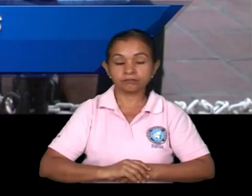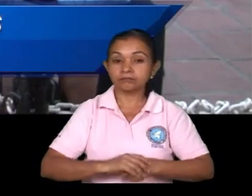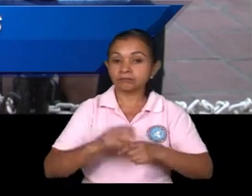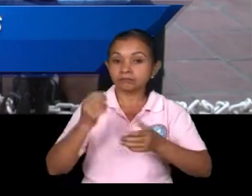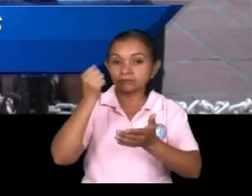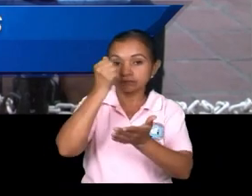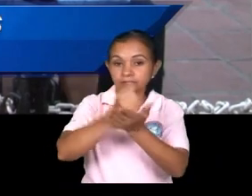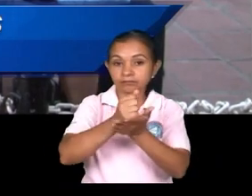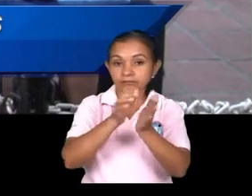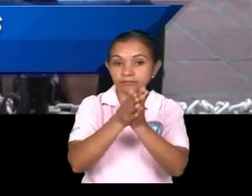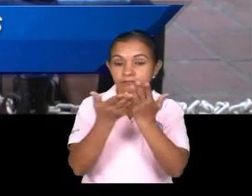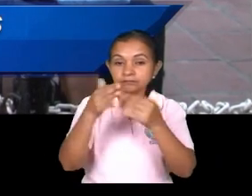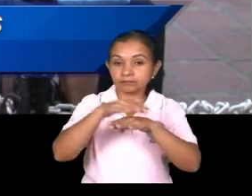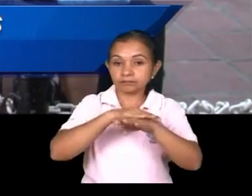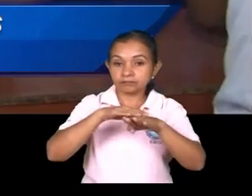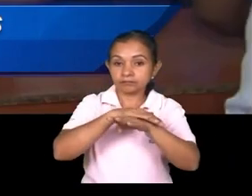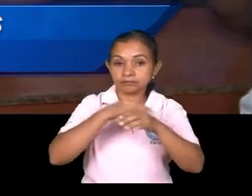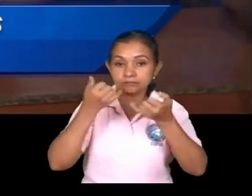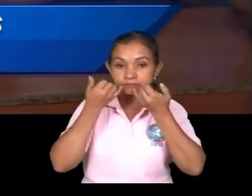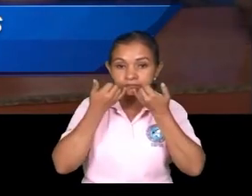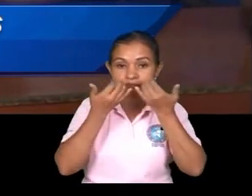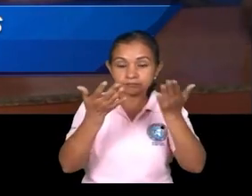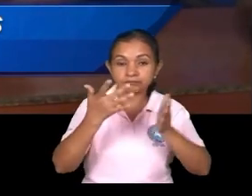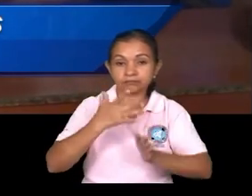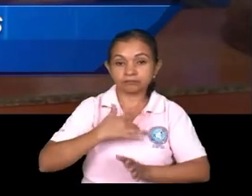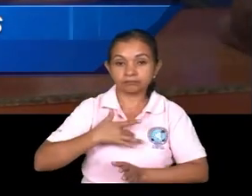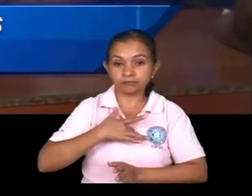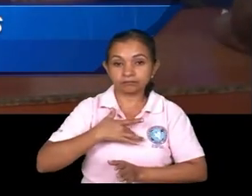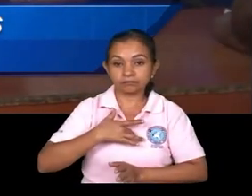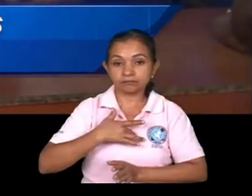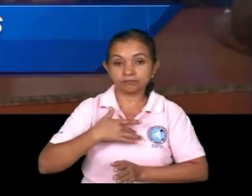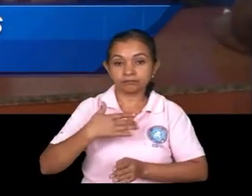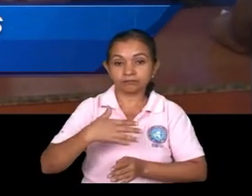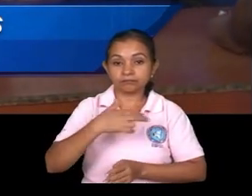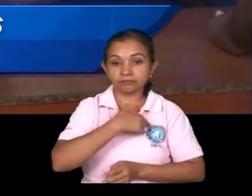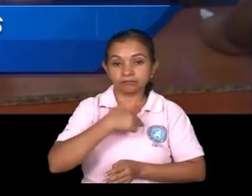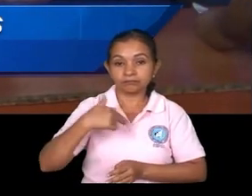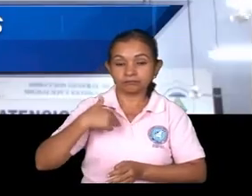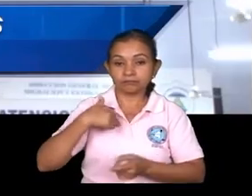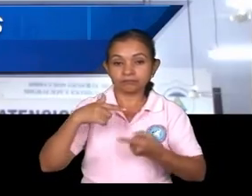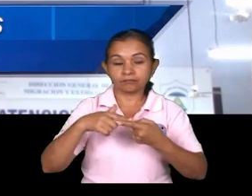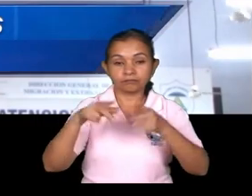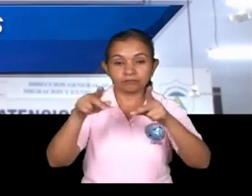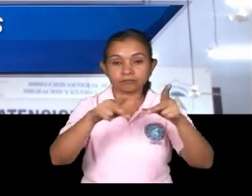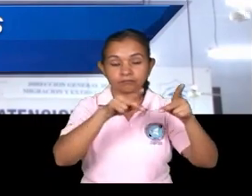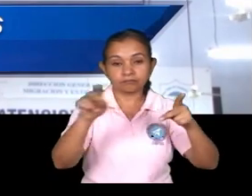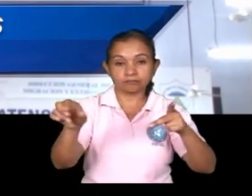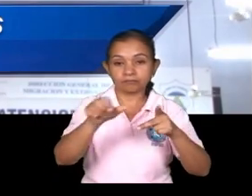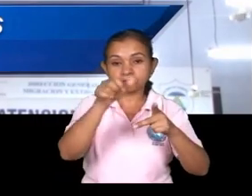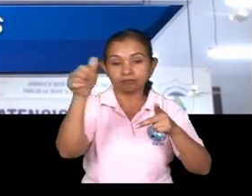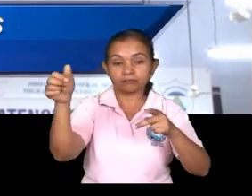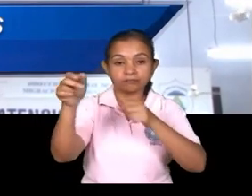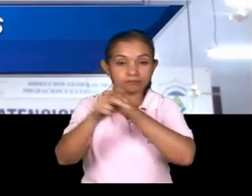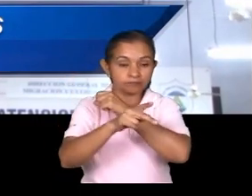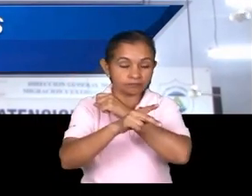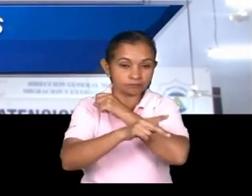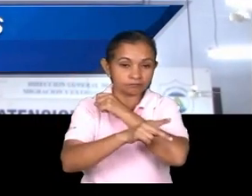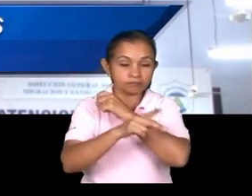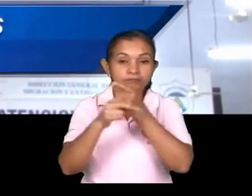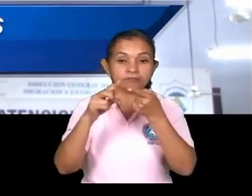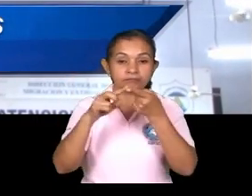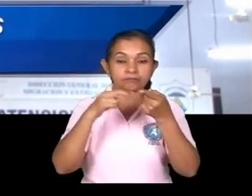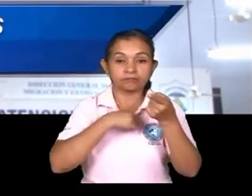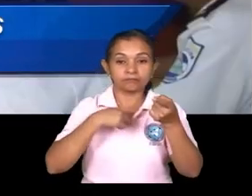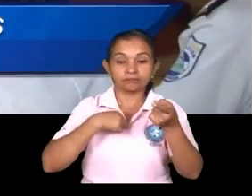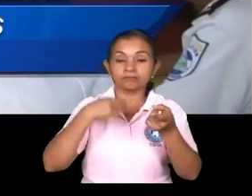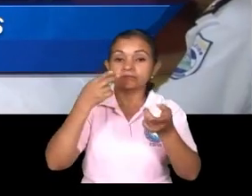Migración y Extranjería da a conocer requisitos de procedimiento de ciudadanos de otras nacionalidades para